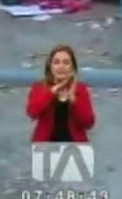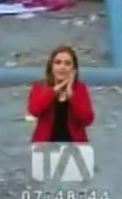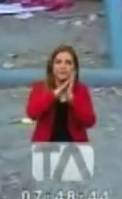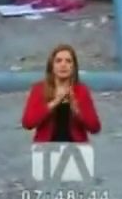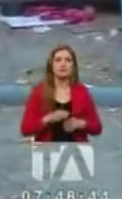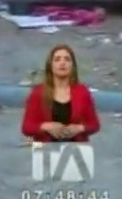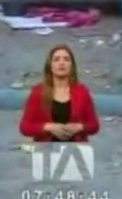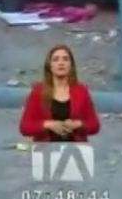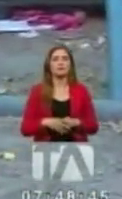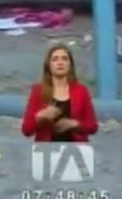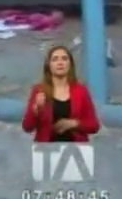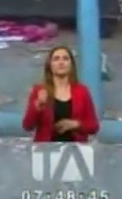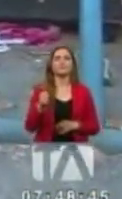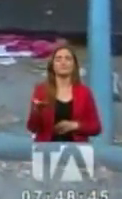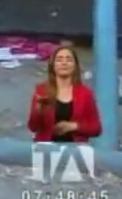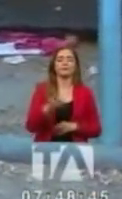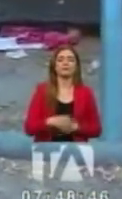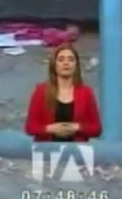misma